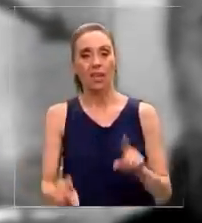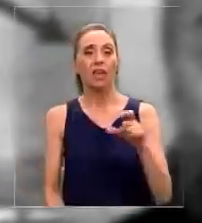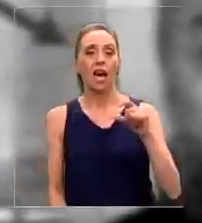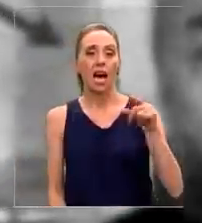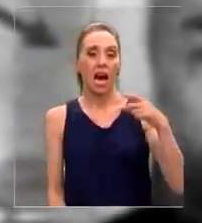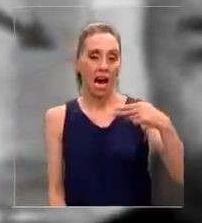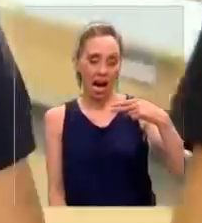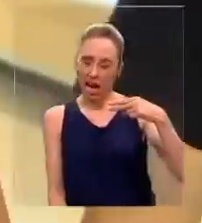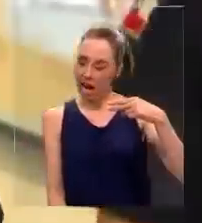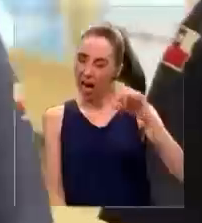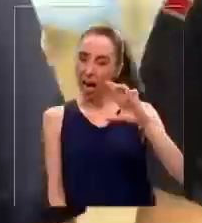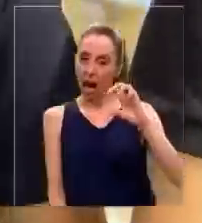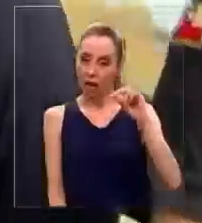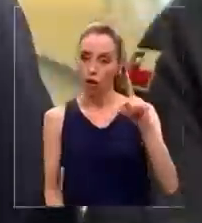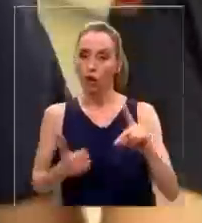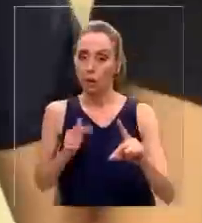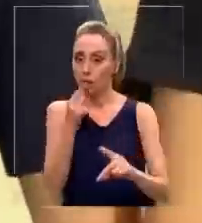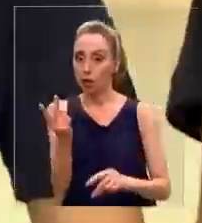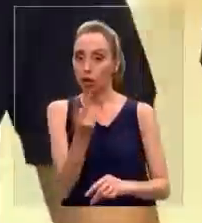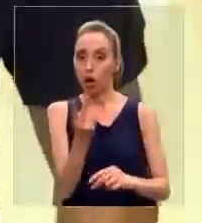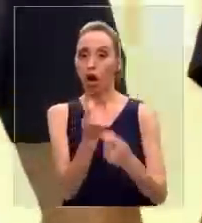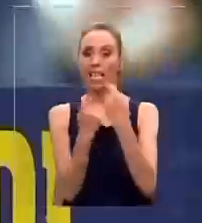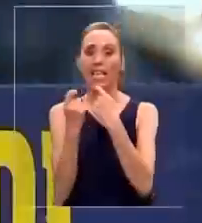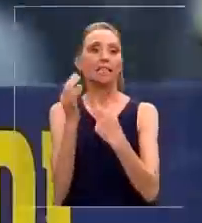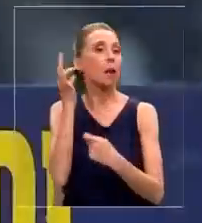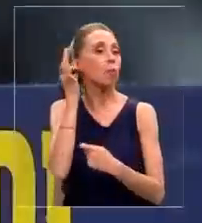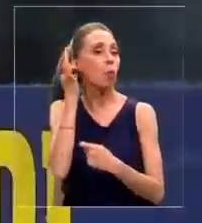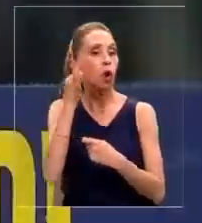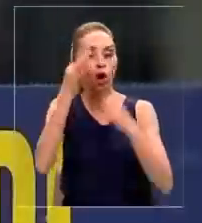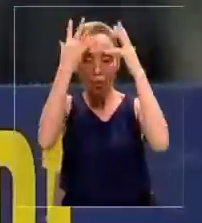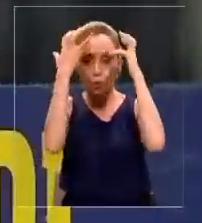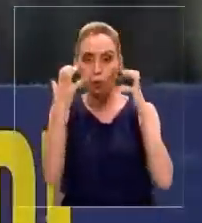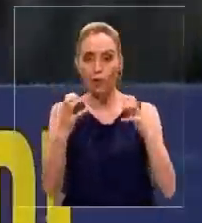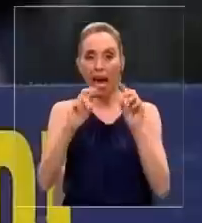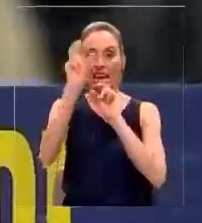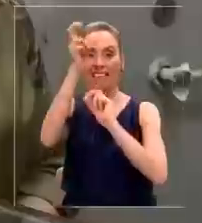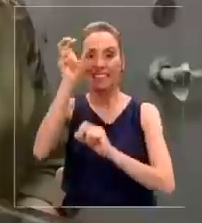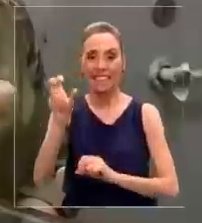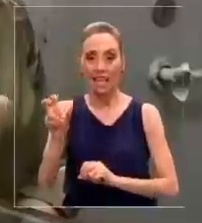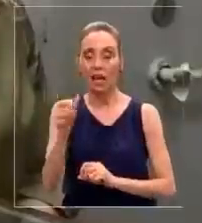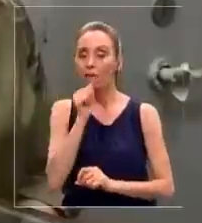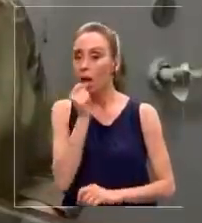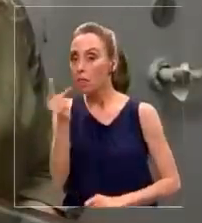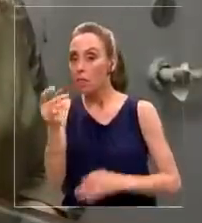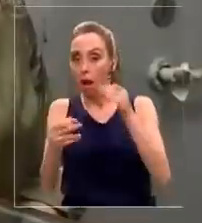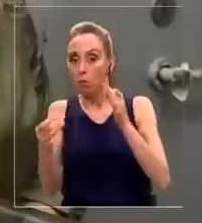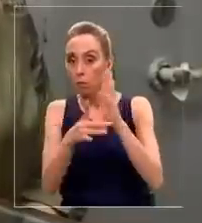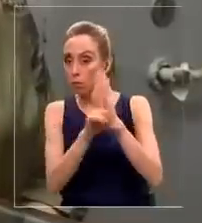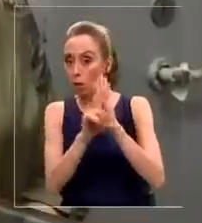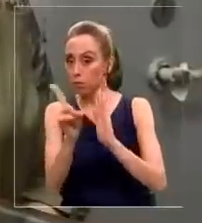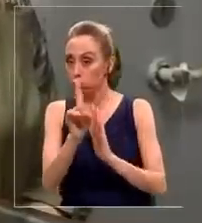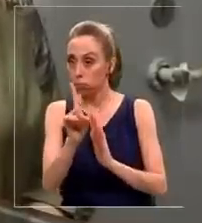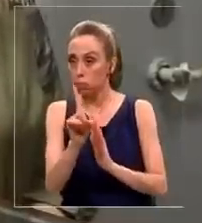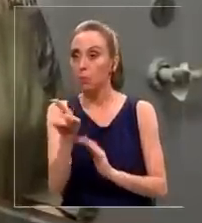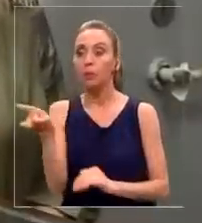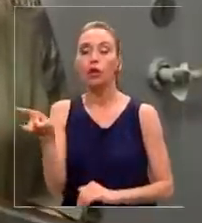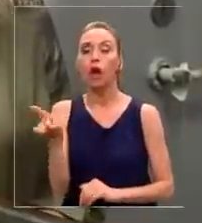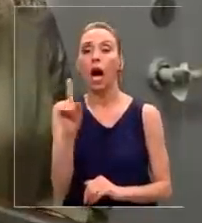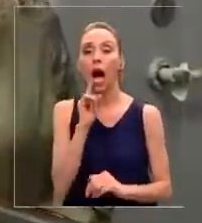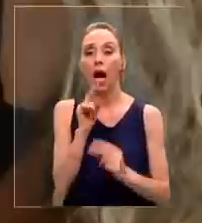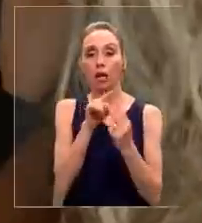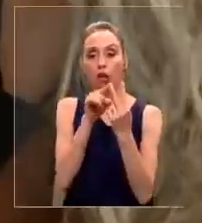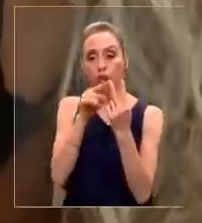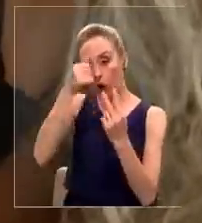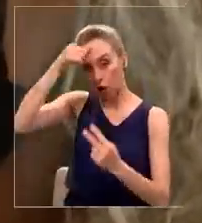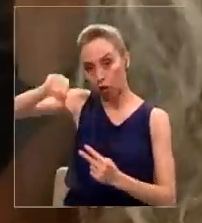los policías, ambos tendrían negocios con Estrella Dinamarca, quien tampoco estaría formalizada, pero sobre la cual pesan dos